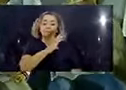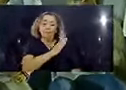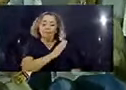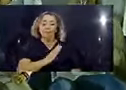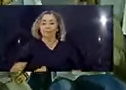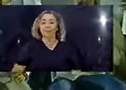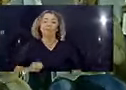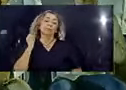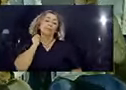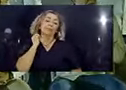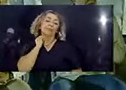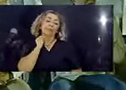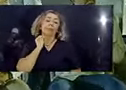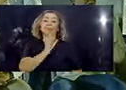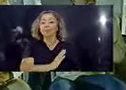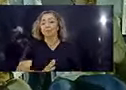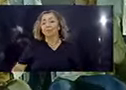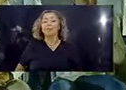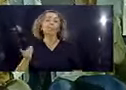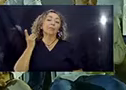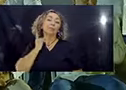senadores a